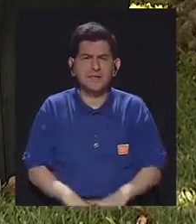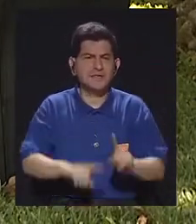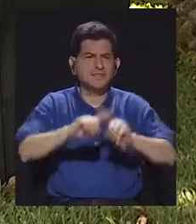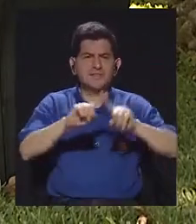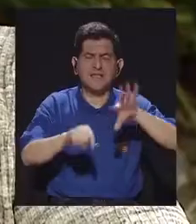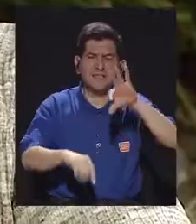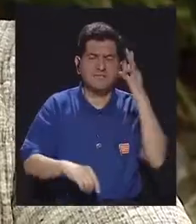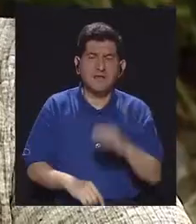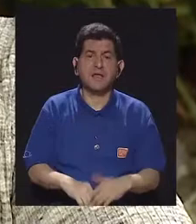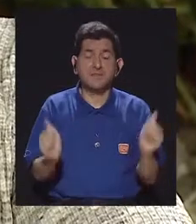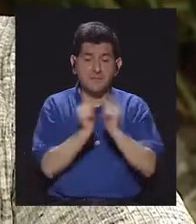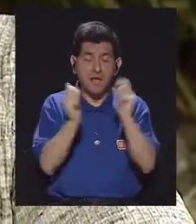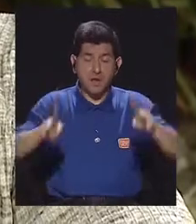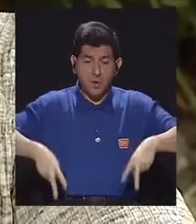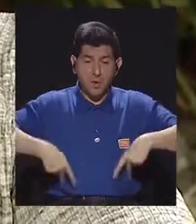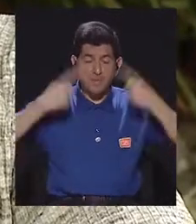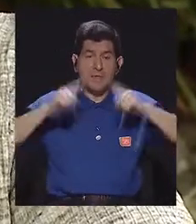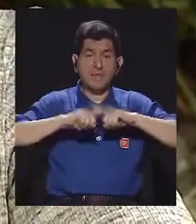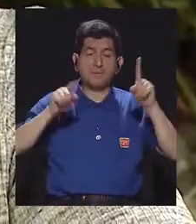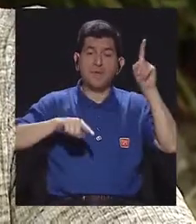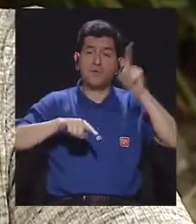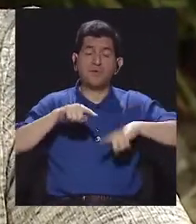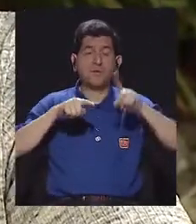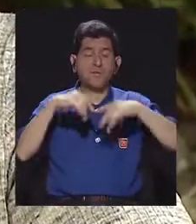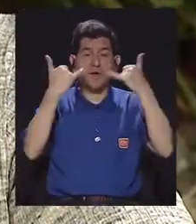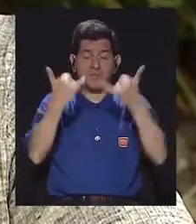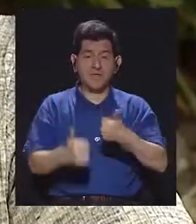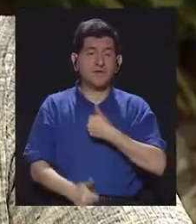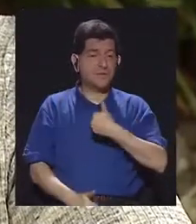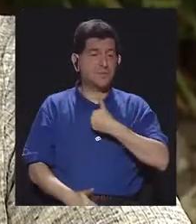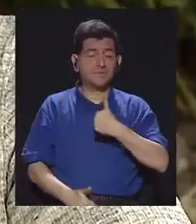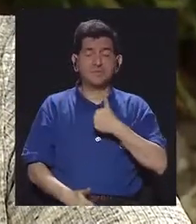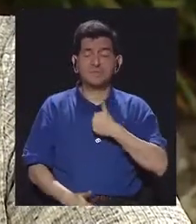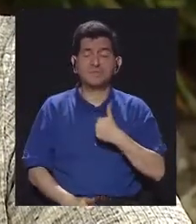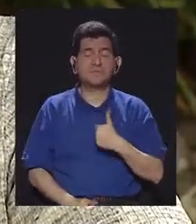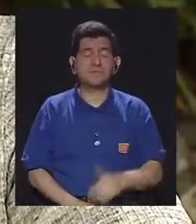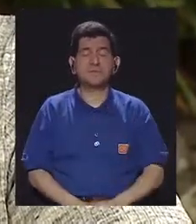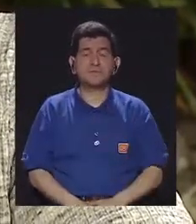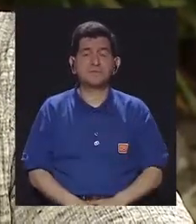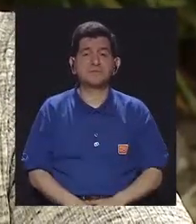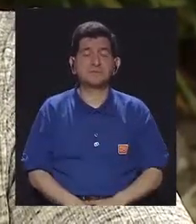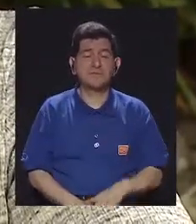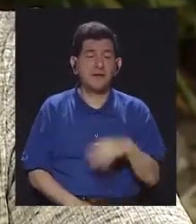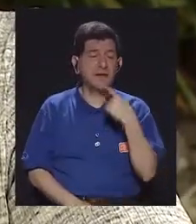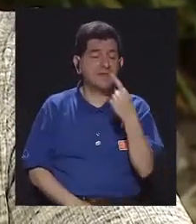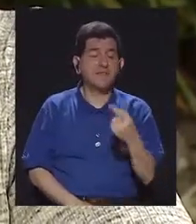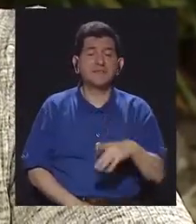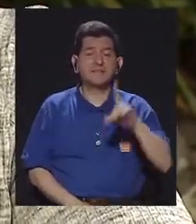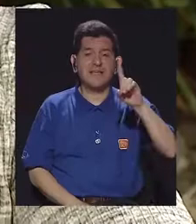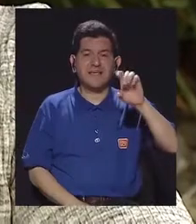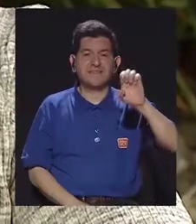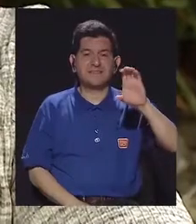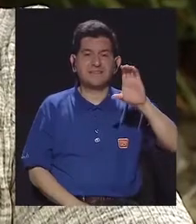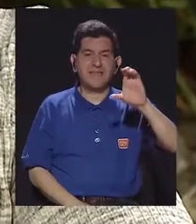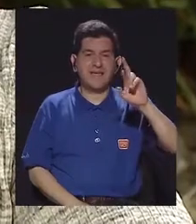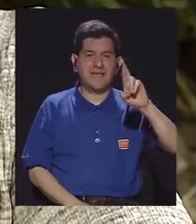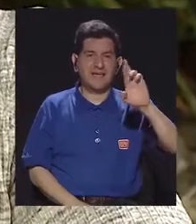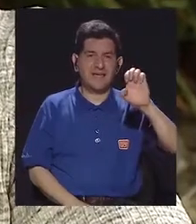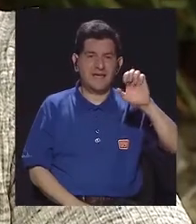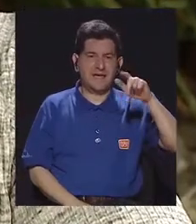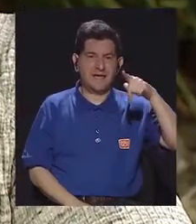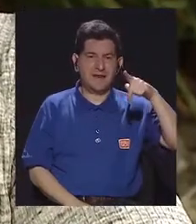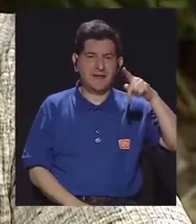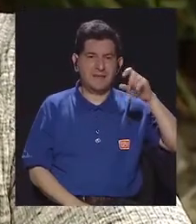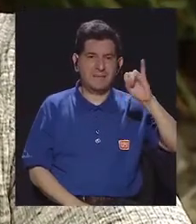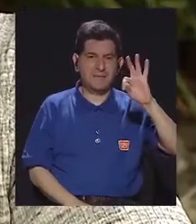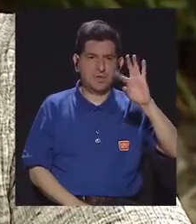otra manera están vivas, pero que no pueden valerse a veces por sí mismas. Entonces él utiliza la palabra decrépito. Uh-huh. Y es una